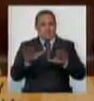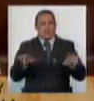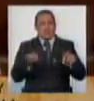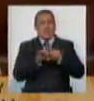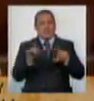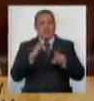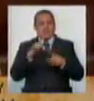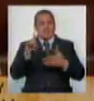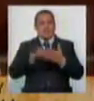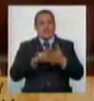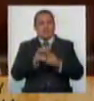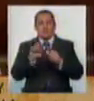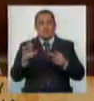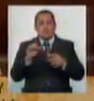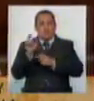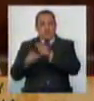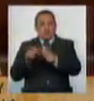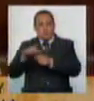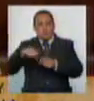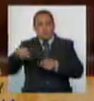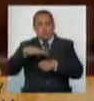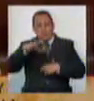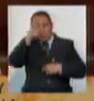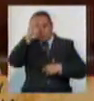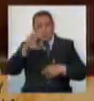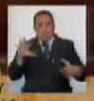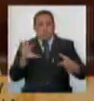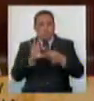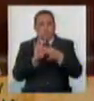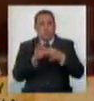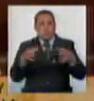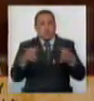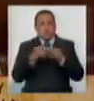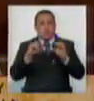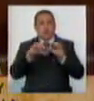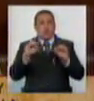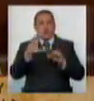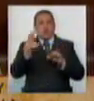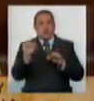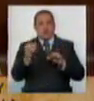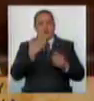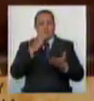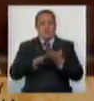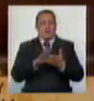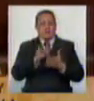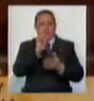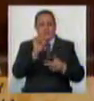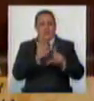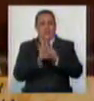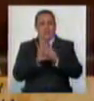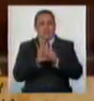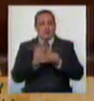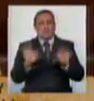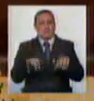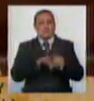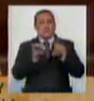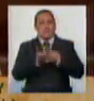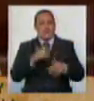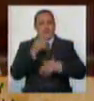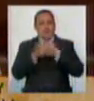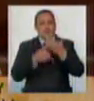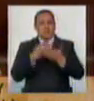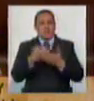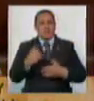de desvincular a la población del cultivo de coca para usos ilegales o fines ilegales y propiciar más